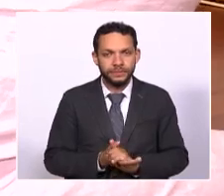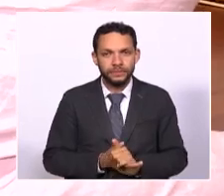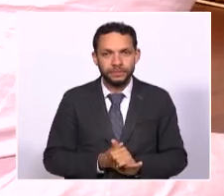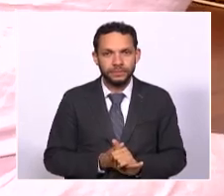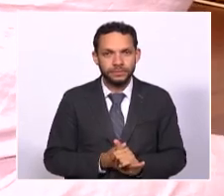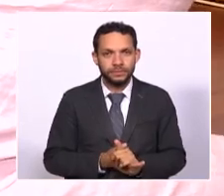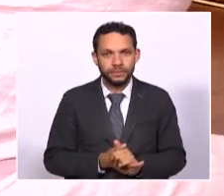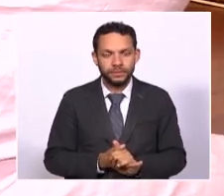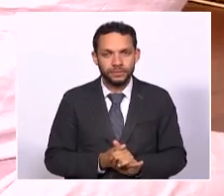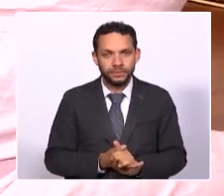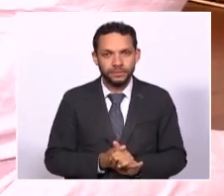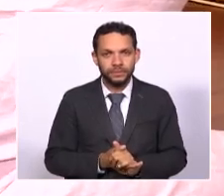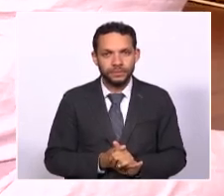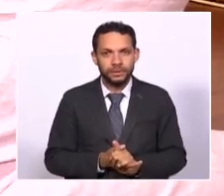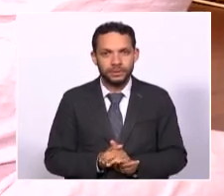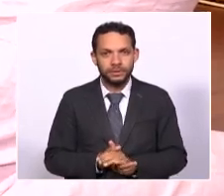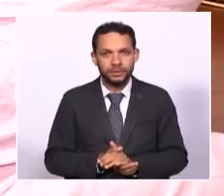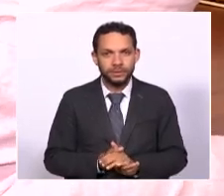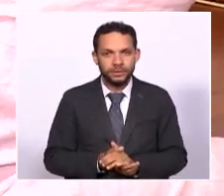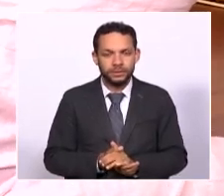Dóblame esta pierna.